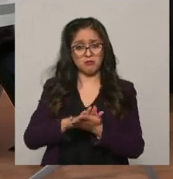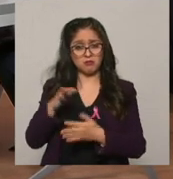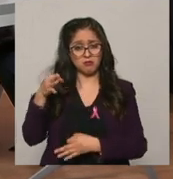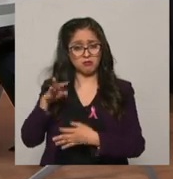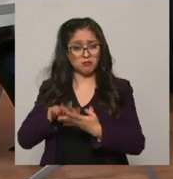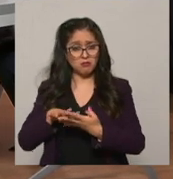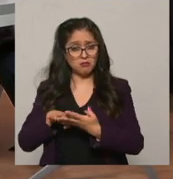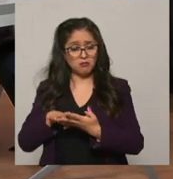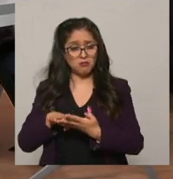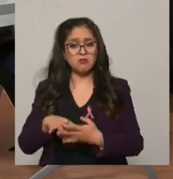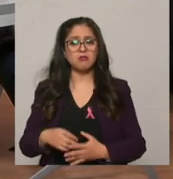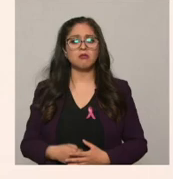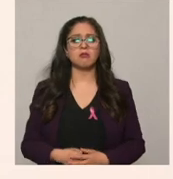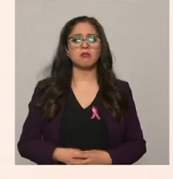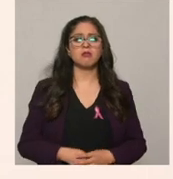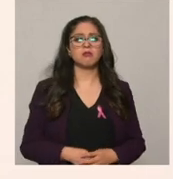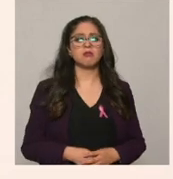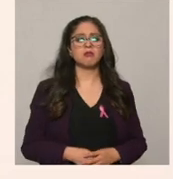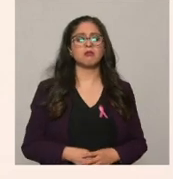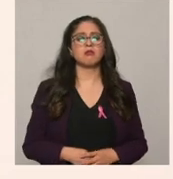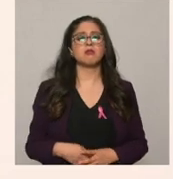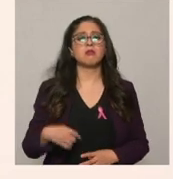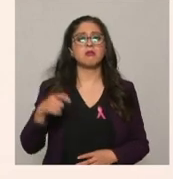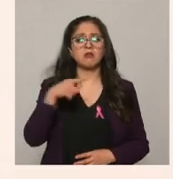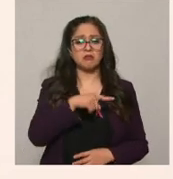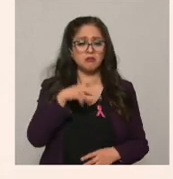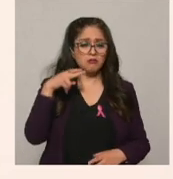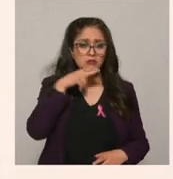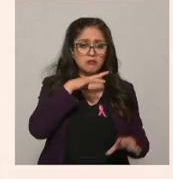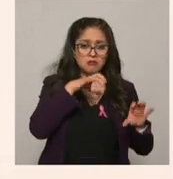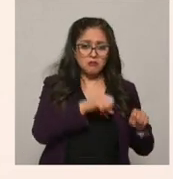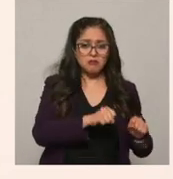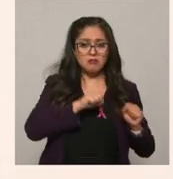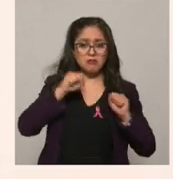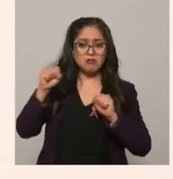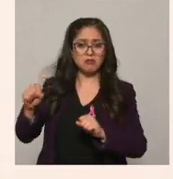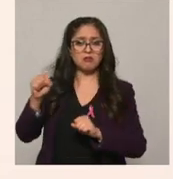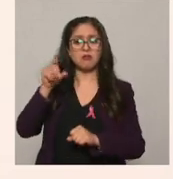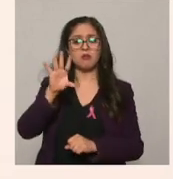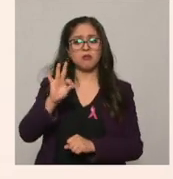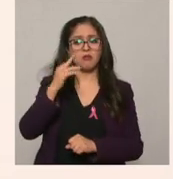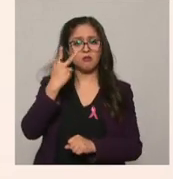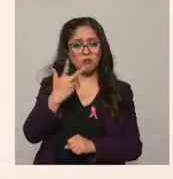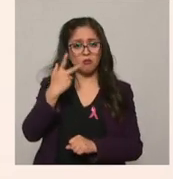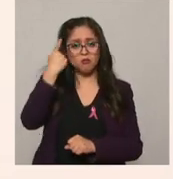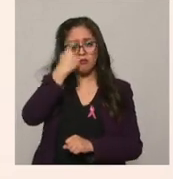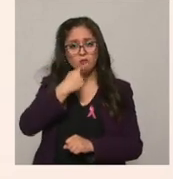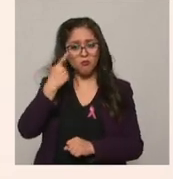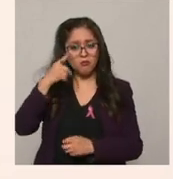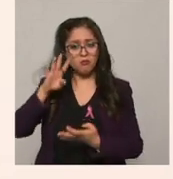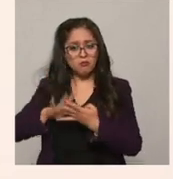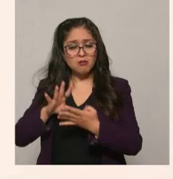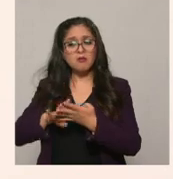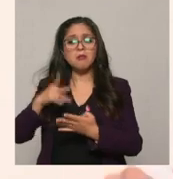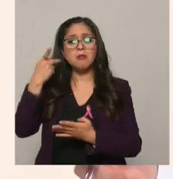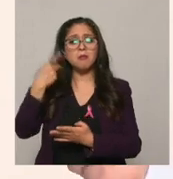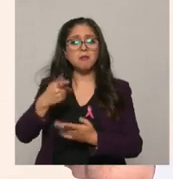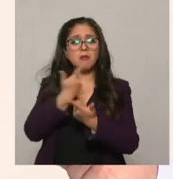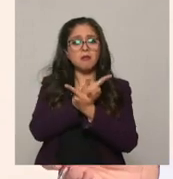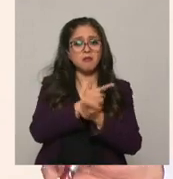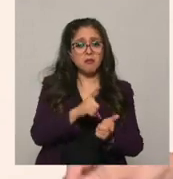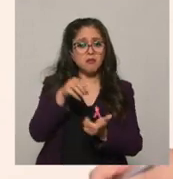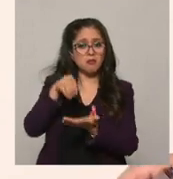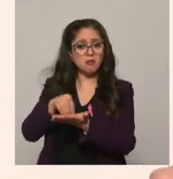Él lo vinculan, bueno, inmediatamente lo arrestan, 48 horas y lo dejan en libertad. No judicializan la carpeta ni siquiera.